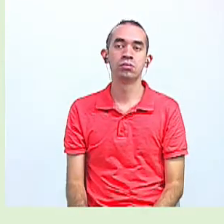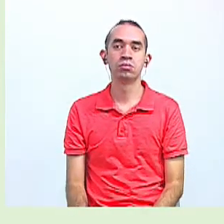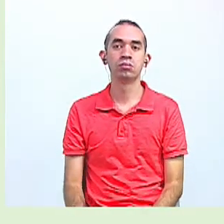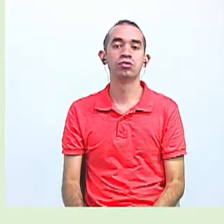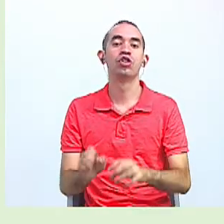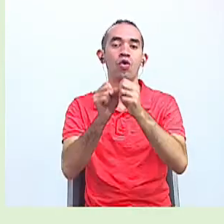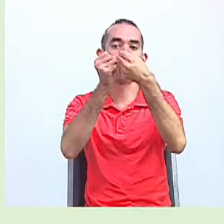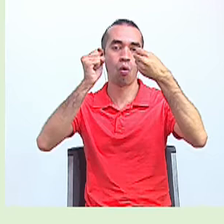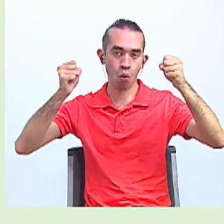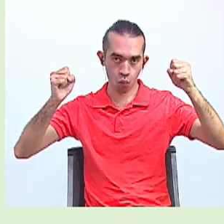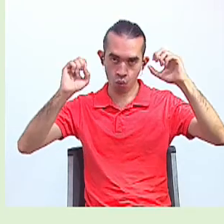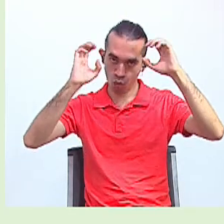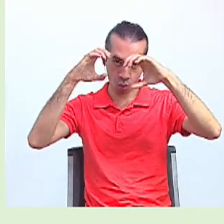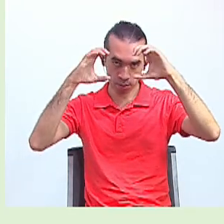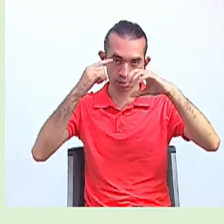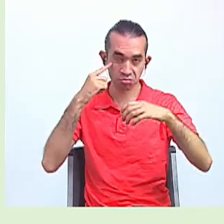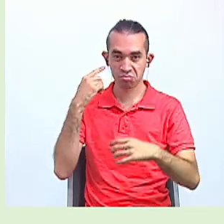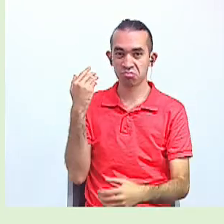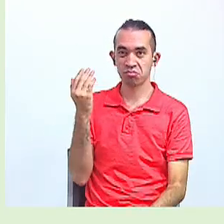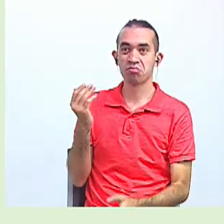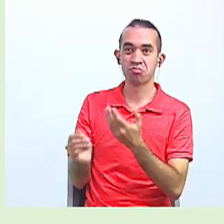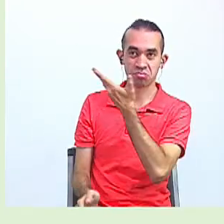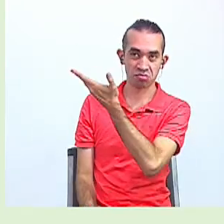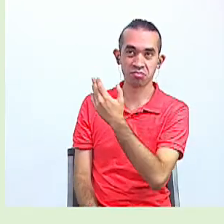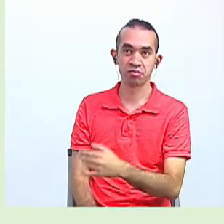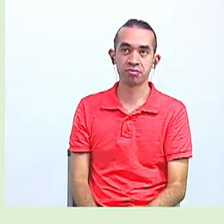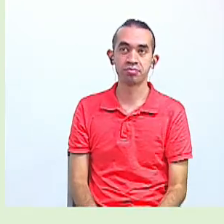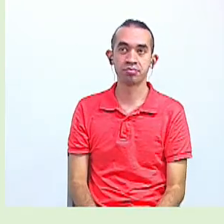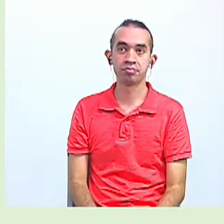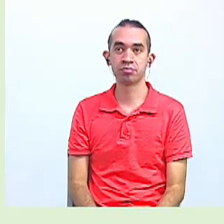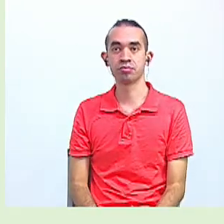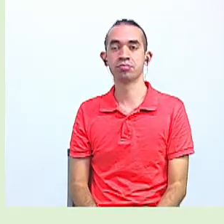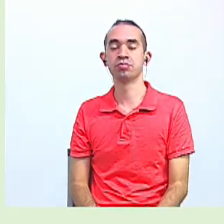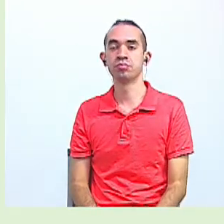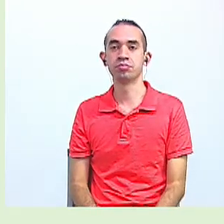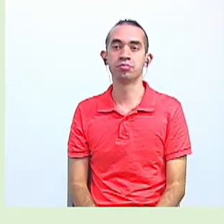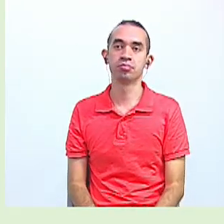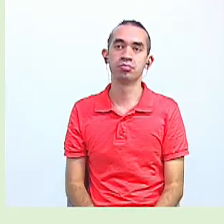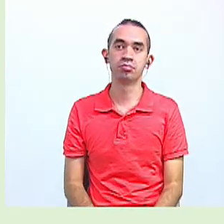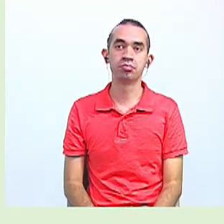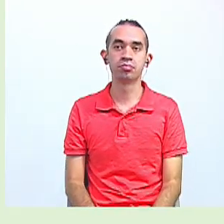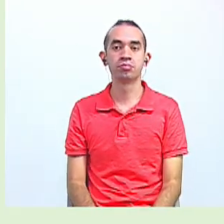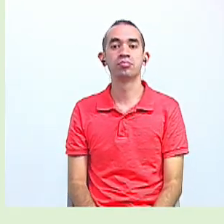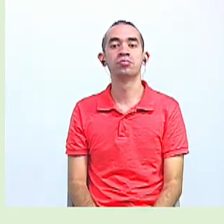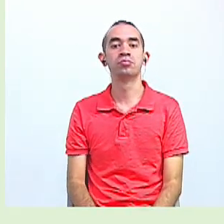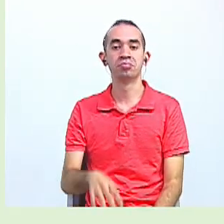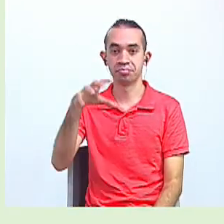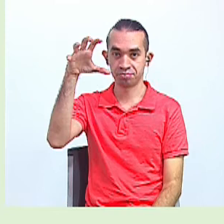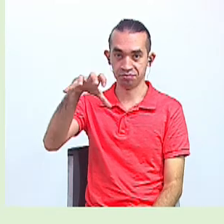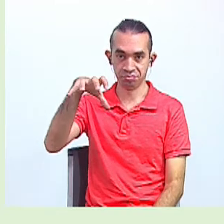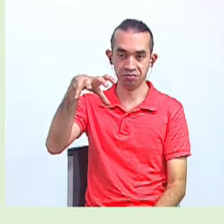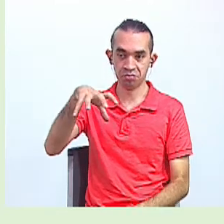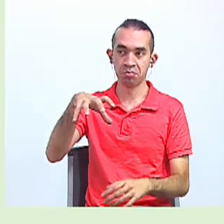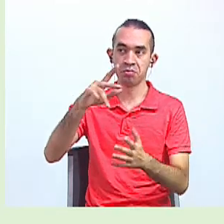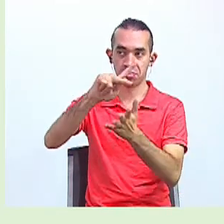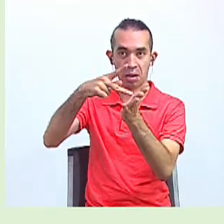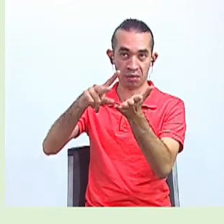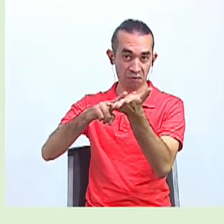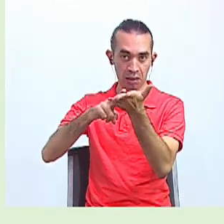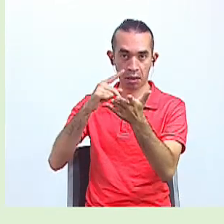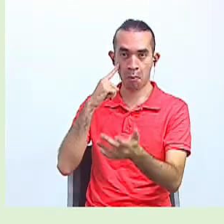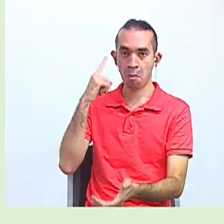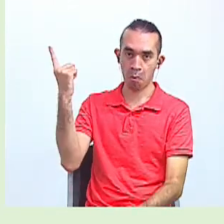imagen de Google Maps. Entonces vemos a Amanda ahí ubicada en la esquina sureste del Parque Alberto Manuel